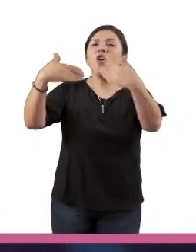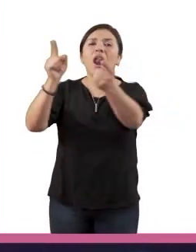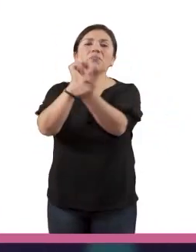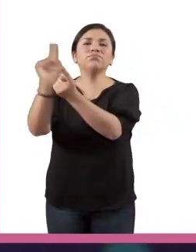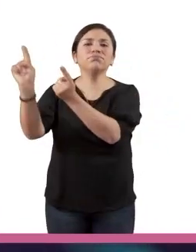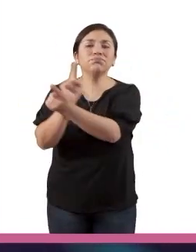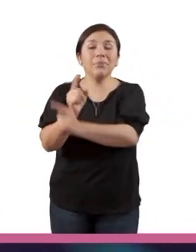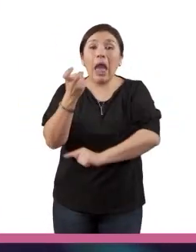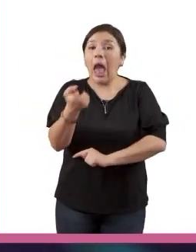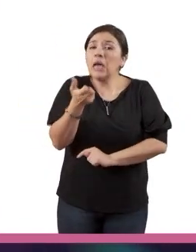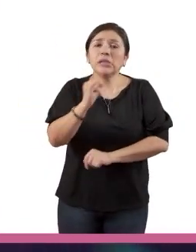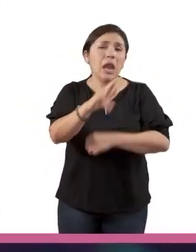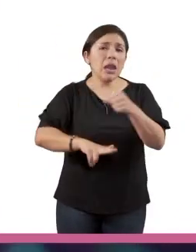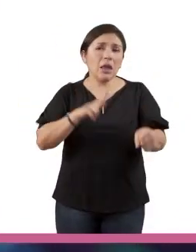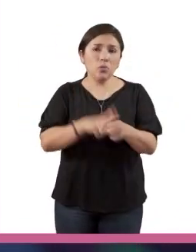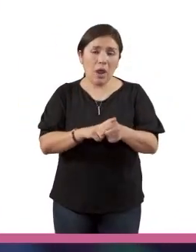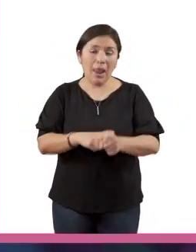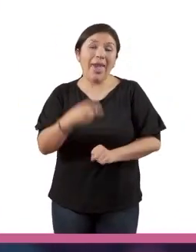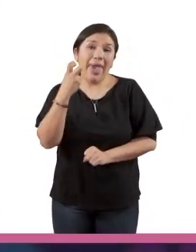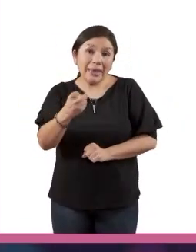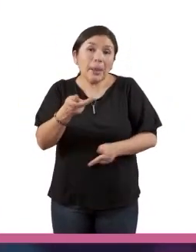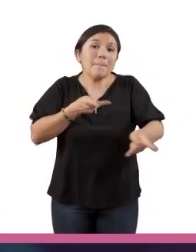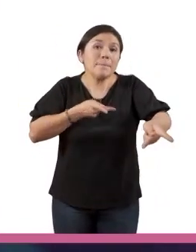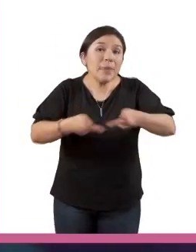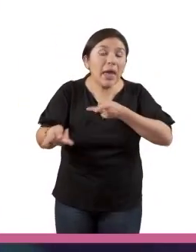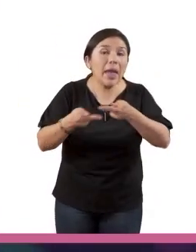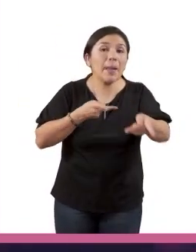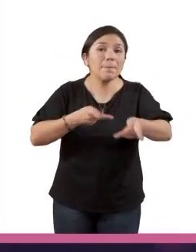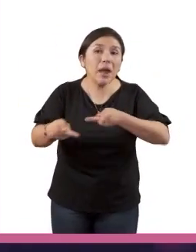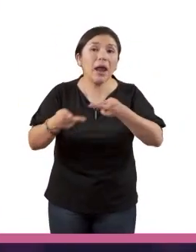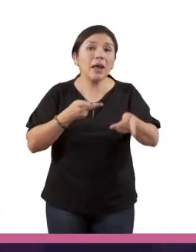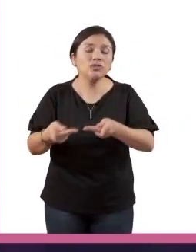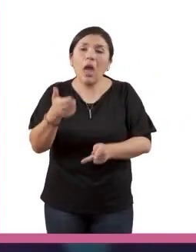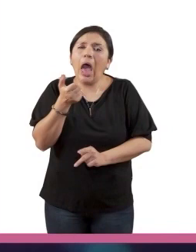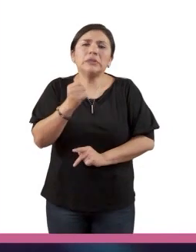Es parte natural. Esa es una preparación